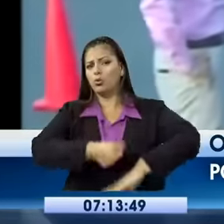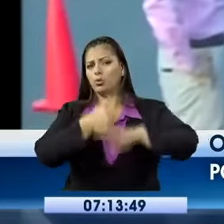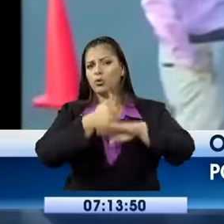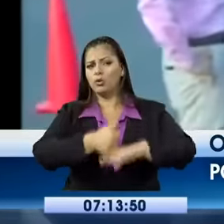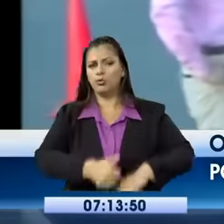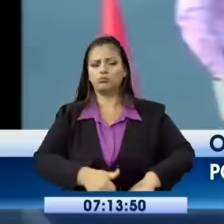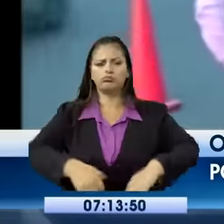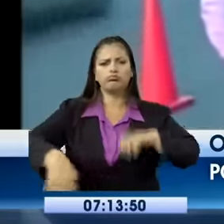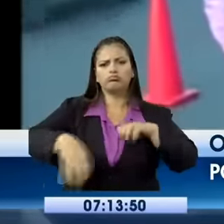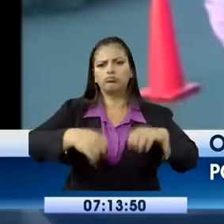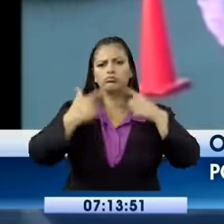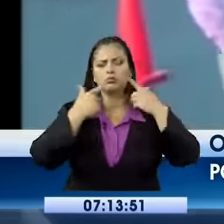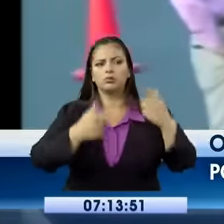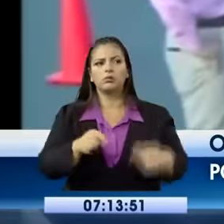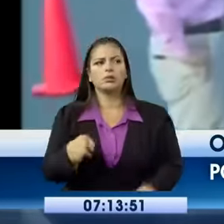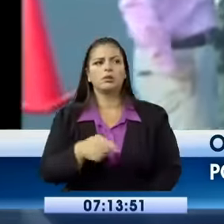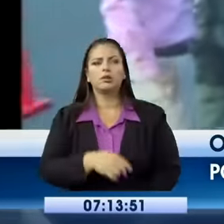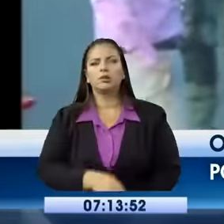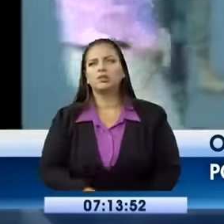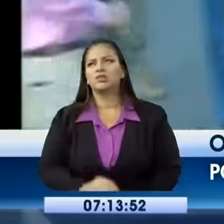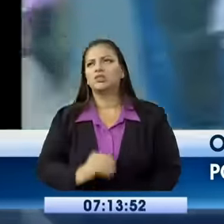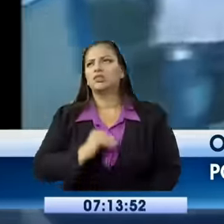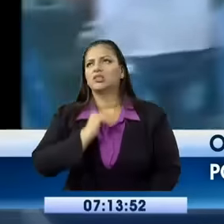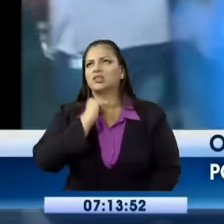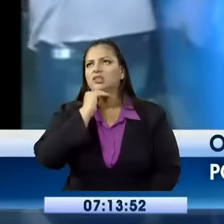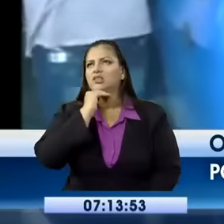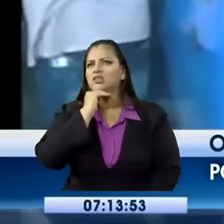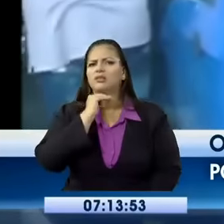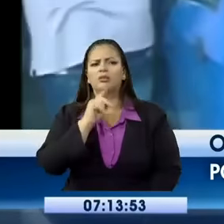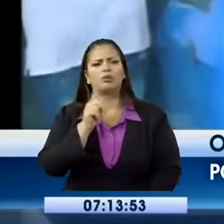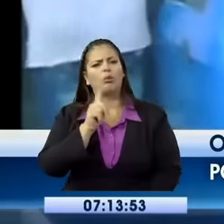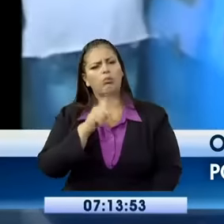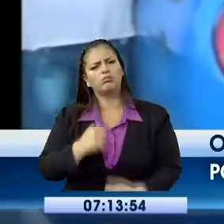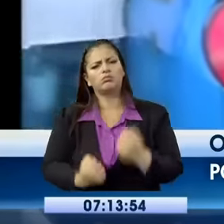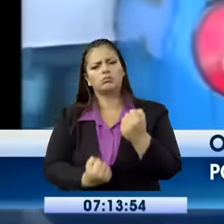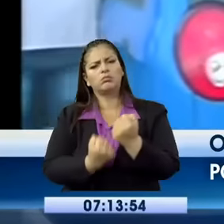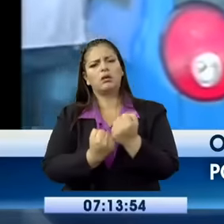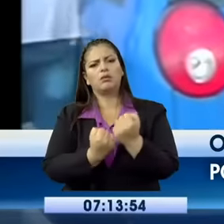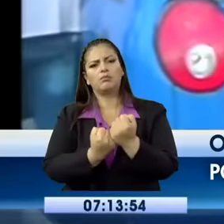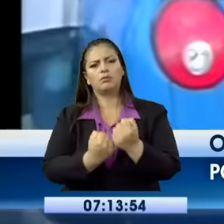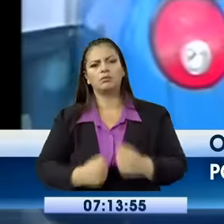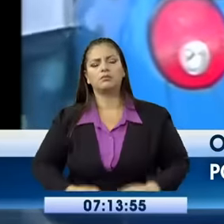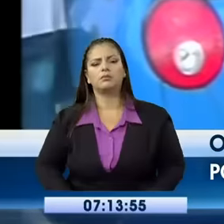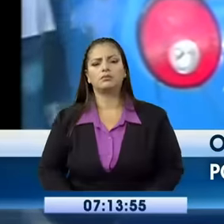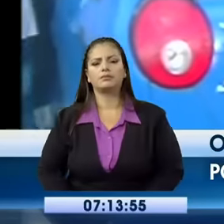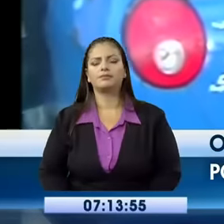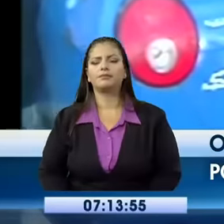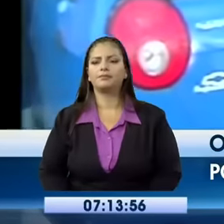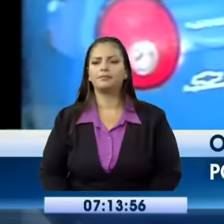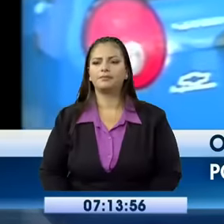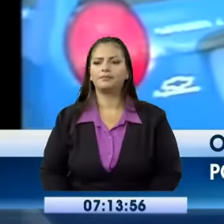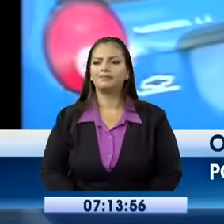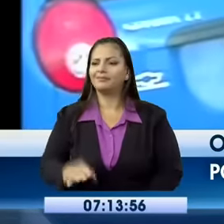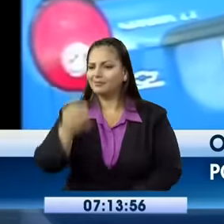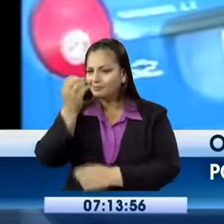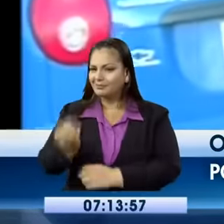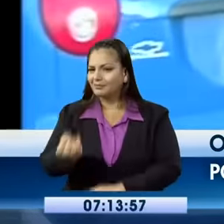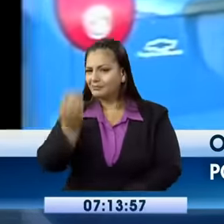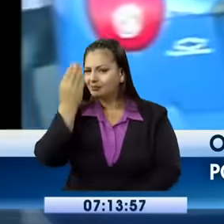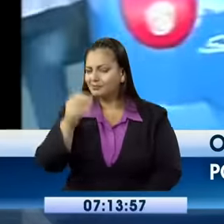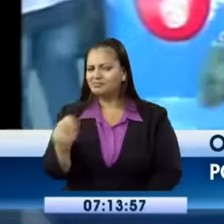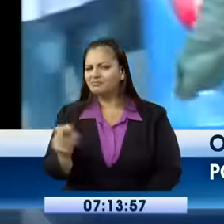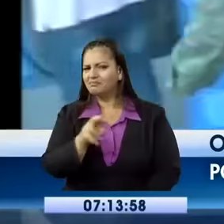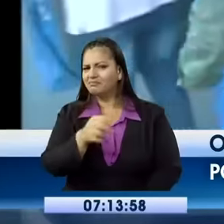para que estos operativos se den de la mejor manera caballero buenos días qué opina del trabajo